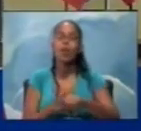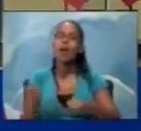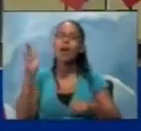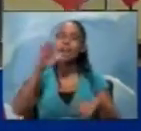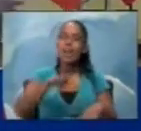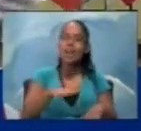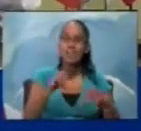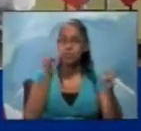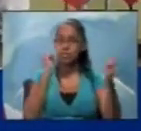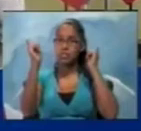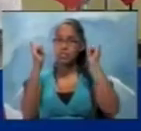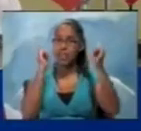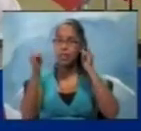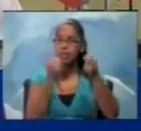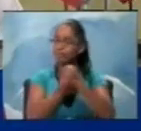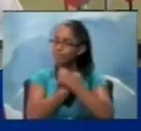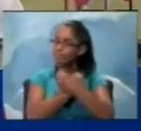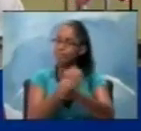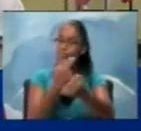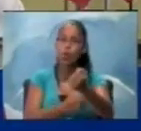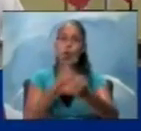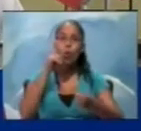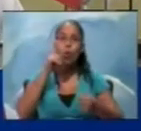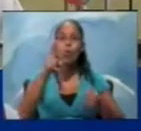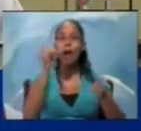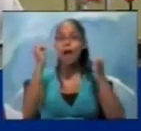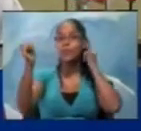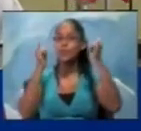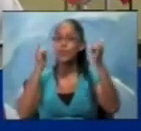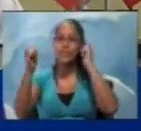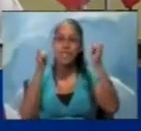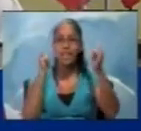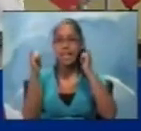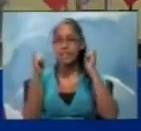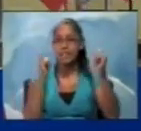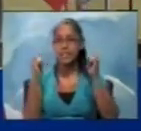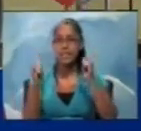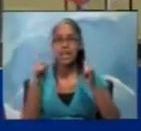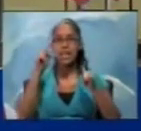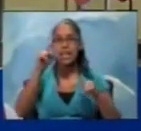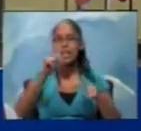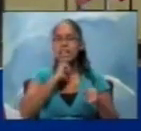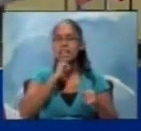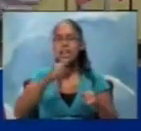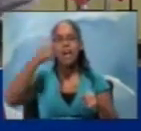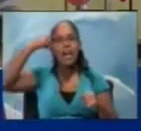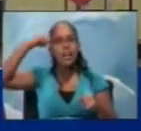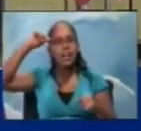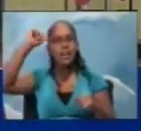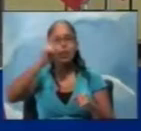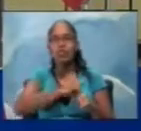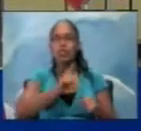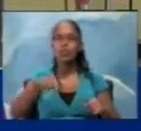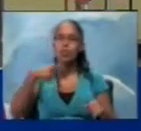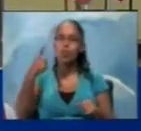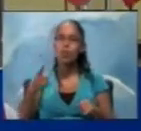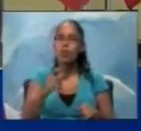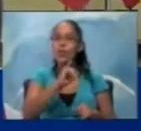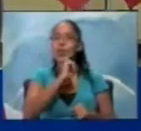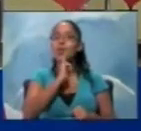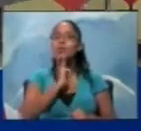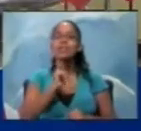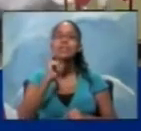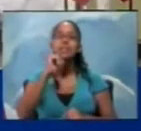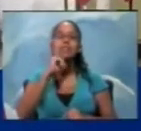están celebrando, amados hermanos, una fiesta. Y es el recuerdo de cuando